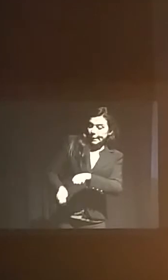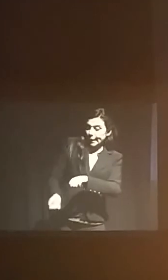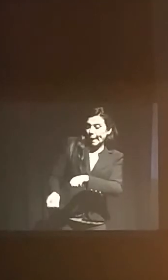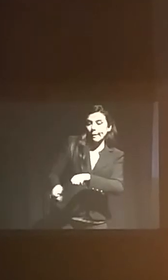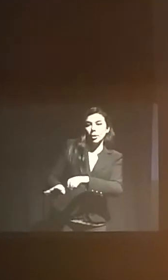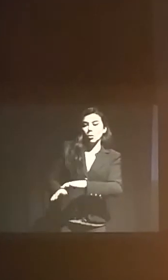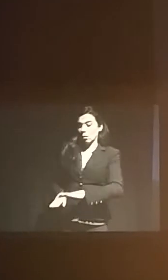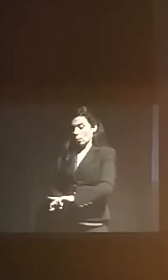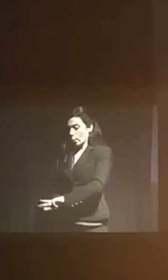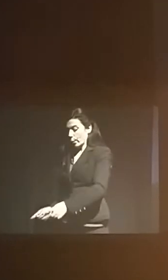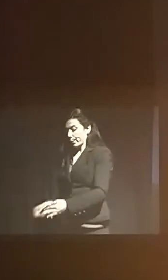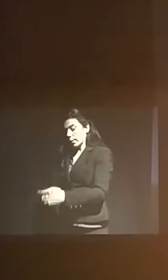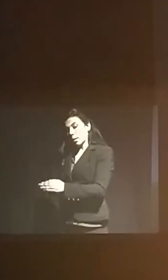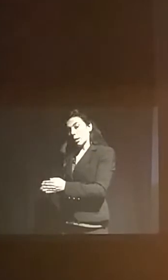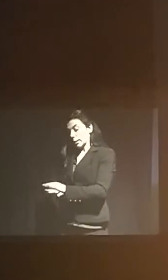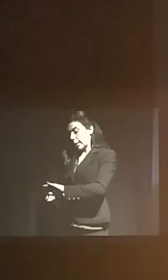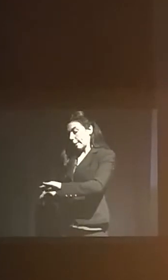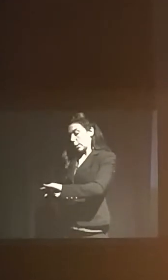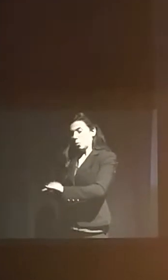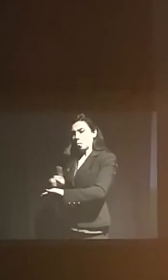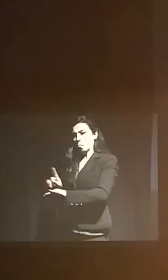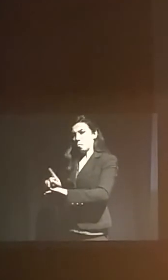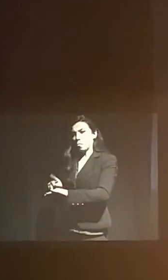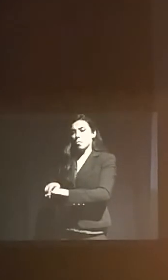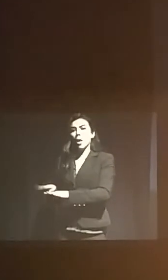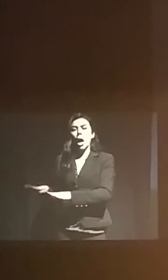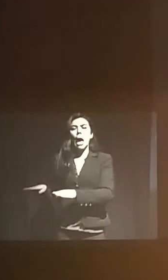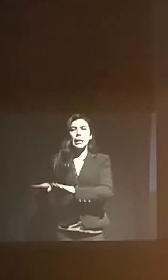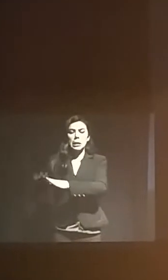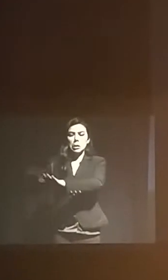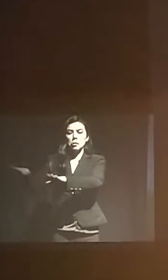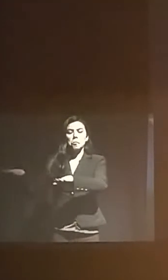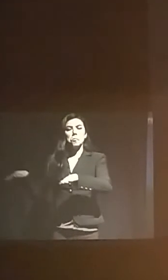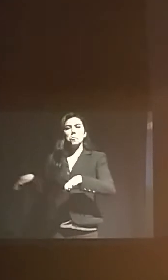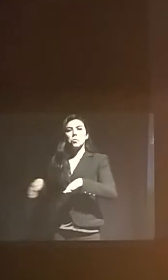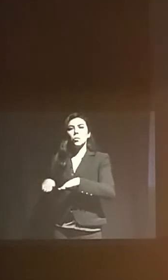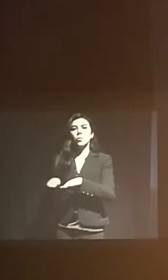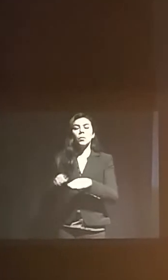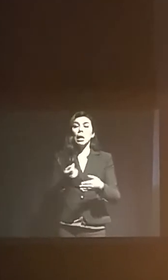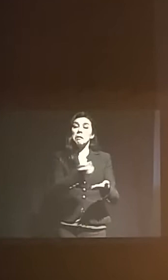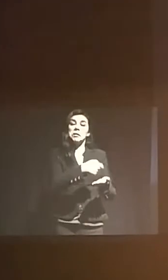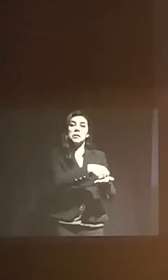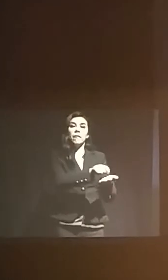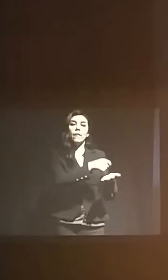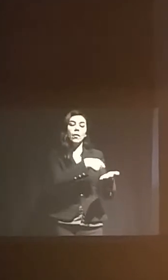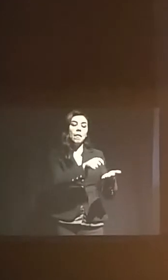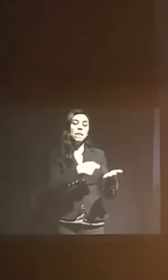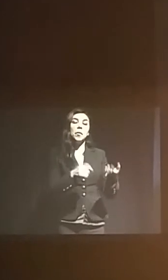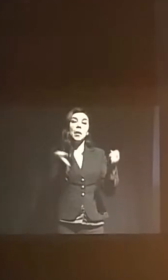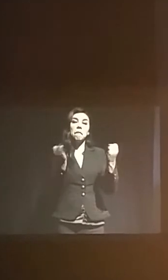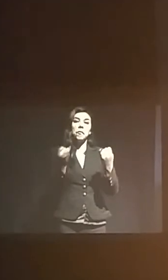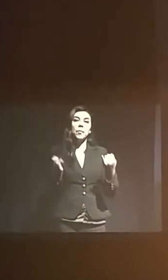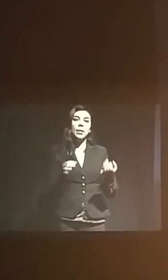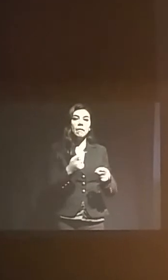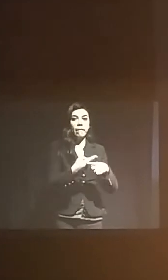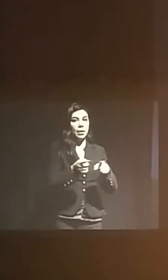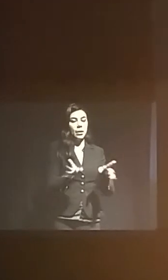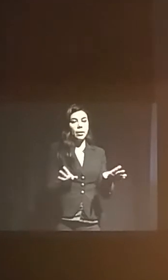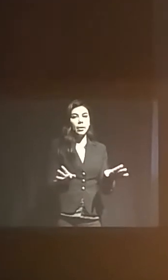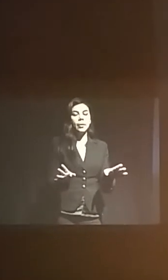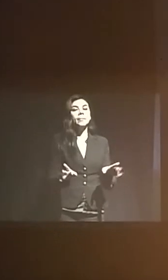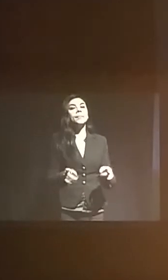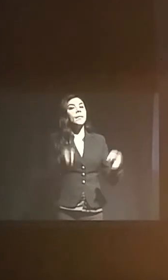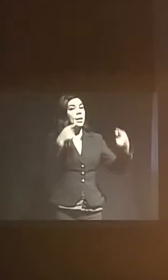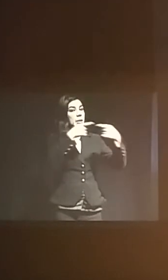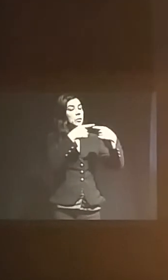para el usuario de silla de ruedas. Aquí es completo un tema de diseño. Allá tenemos que apuntar. Lo